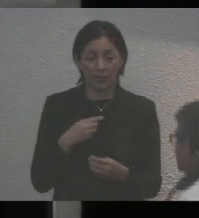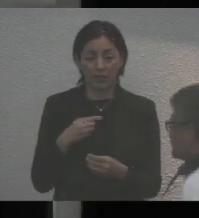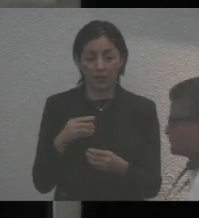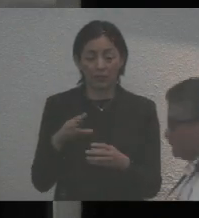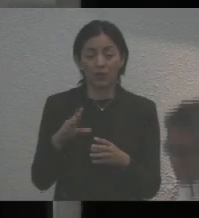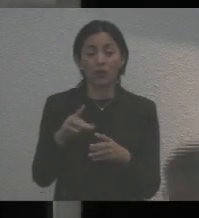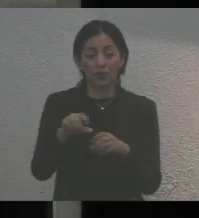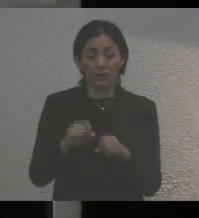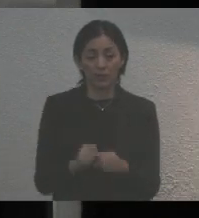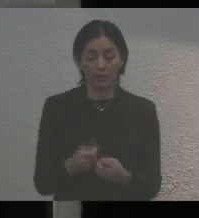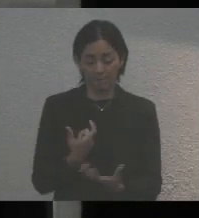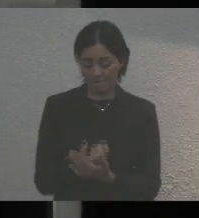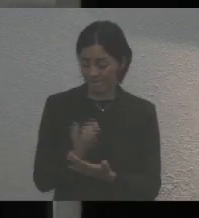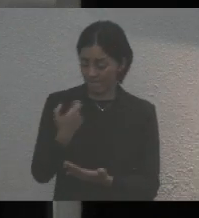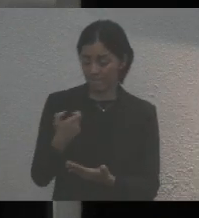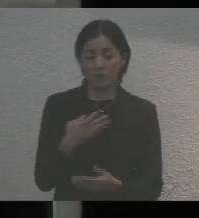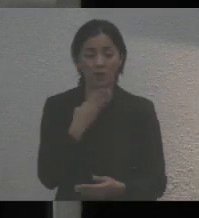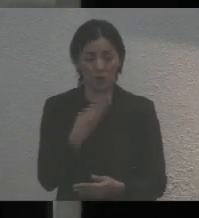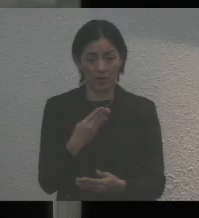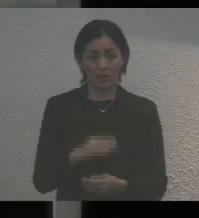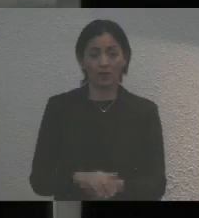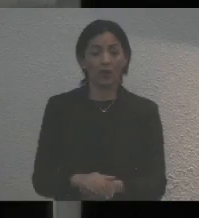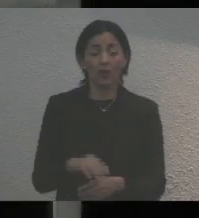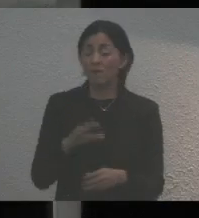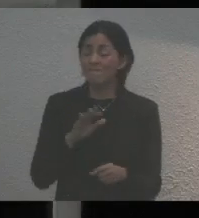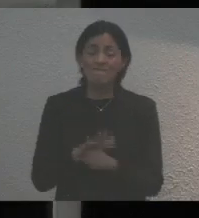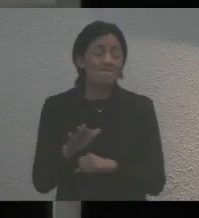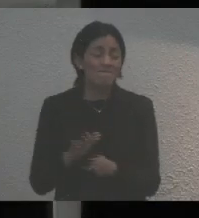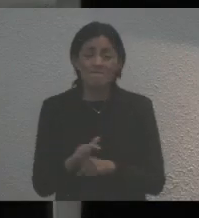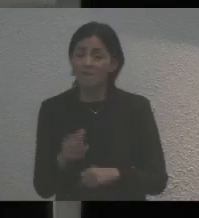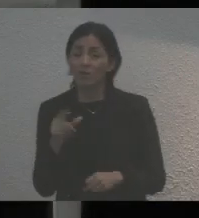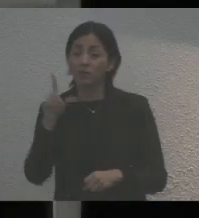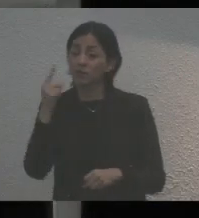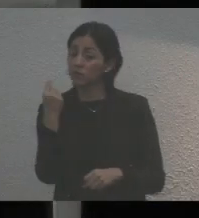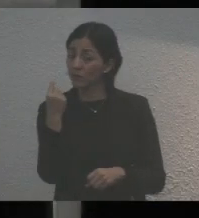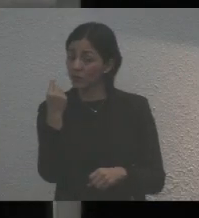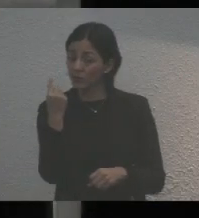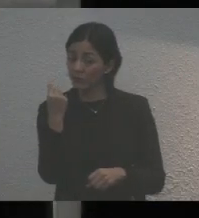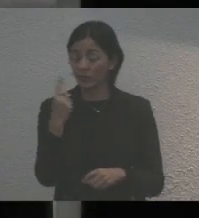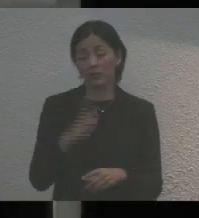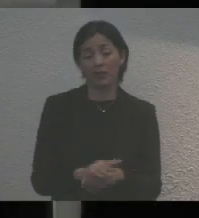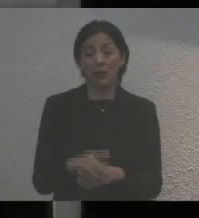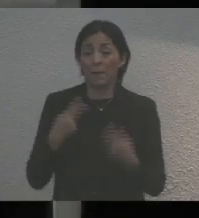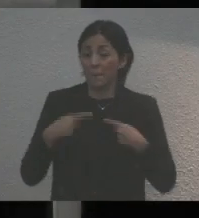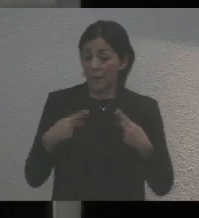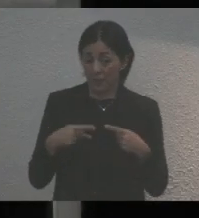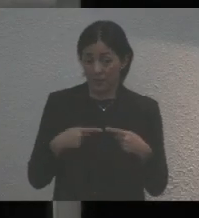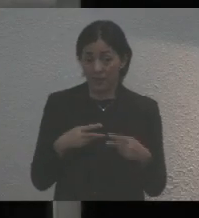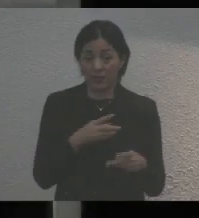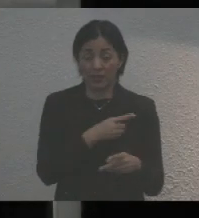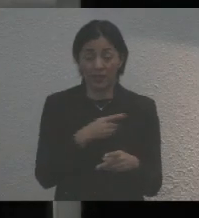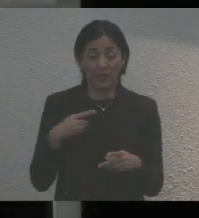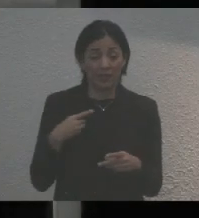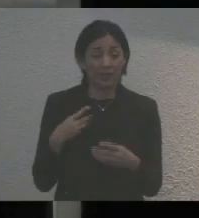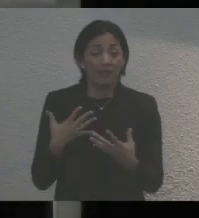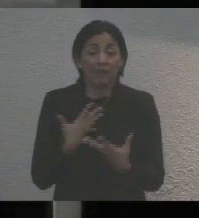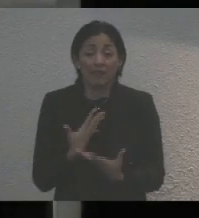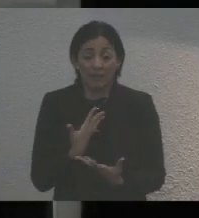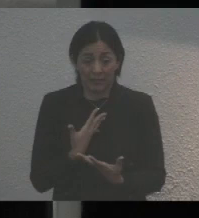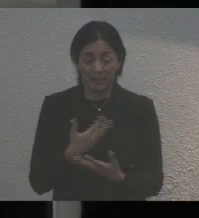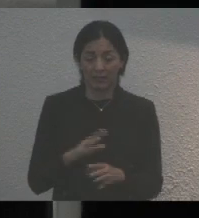salario digno. Porque no cualquier policía, no cualquier persona tiene la vocación,